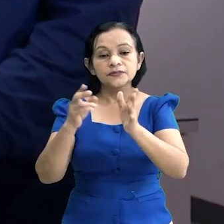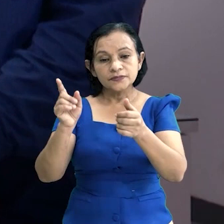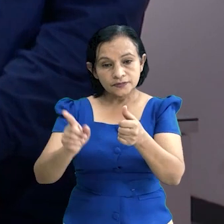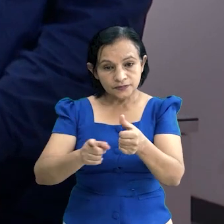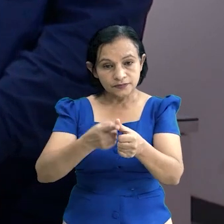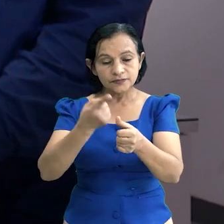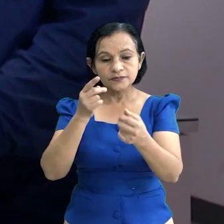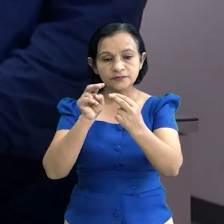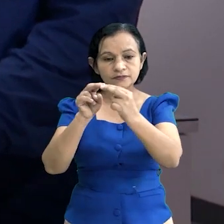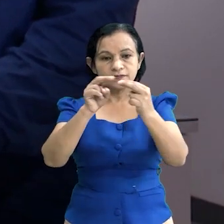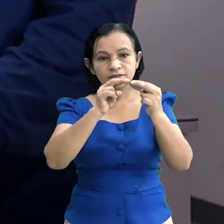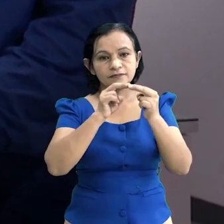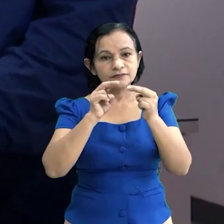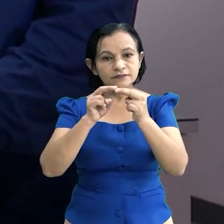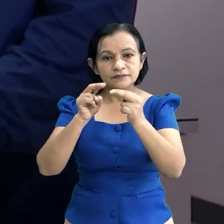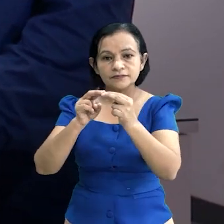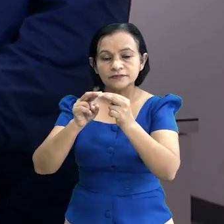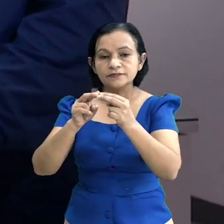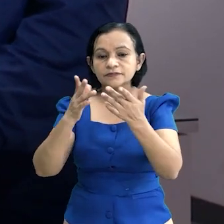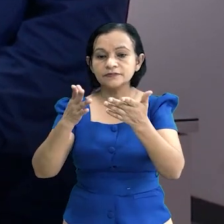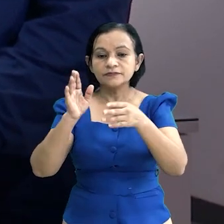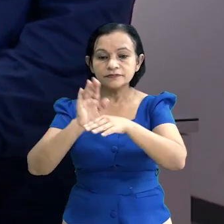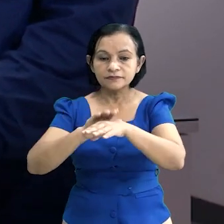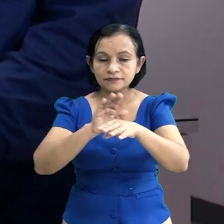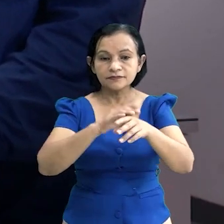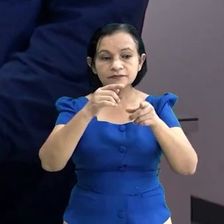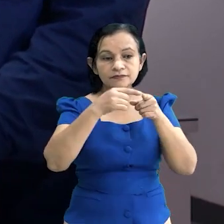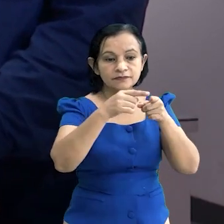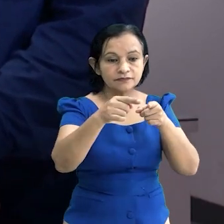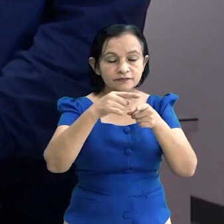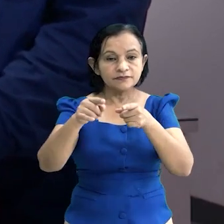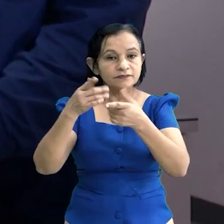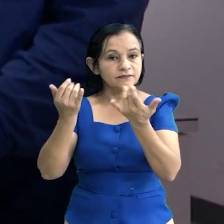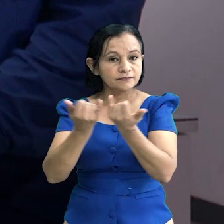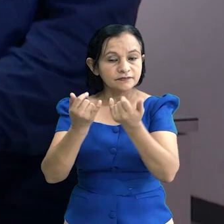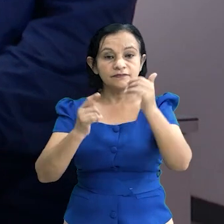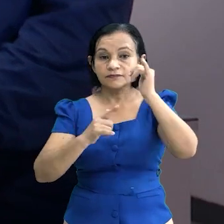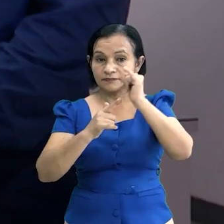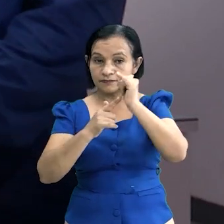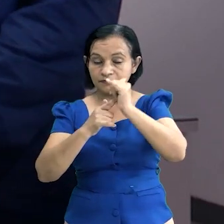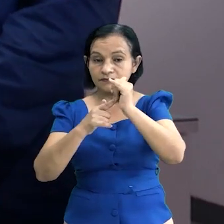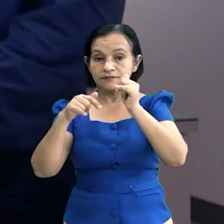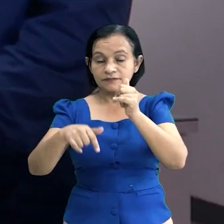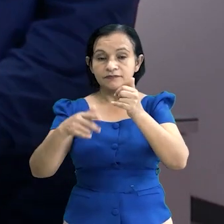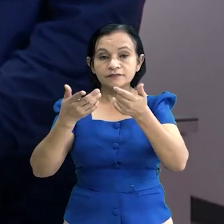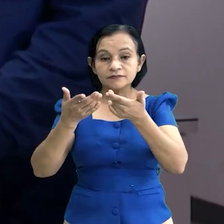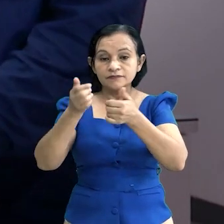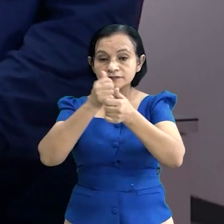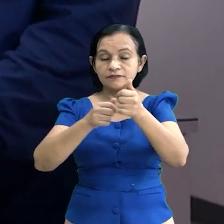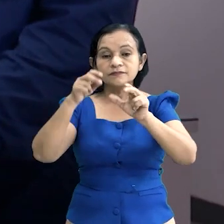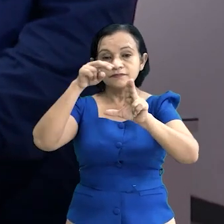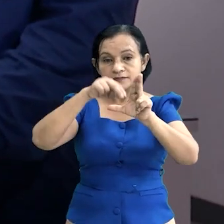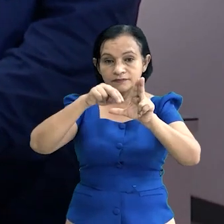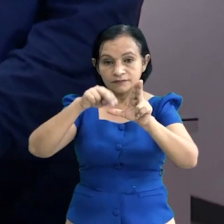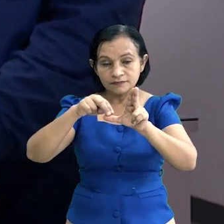primer contacto desde los puestos de mando municipales, municipal de Tipitapa, la codirección de SINAPRED, el